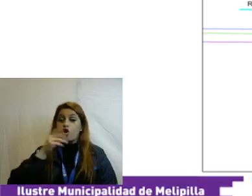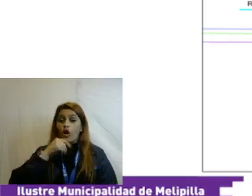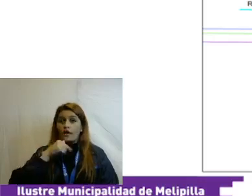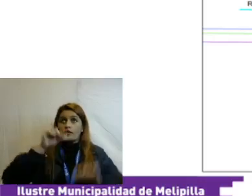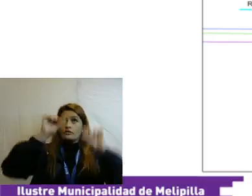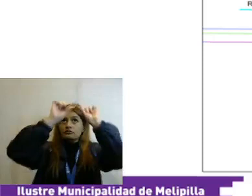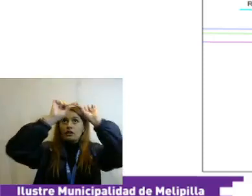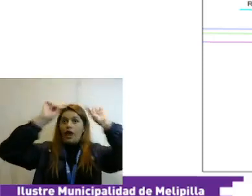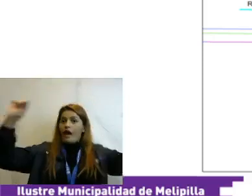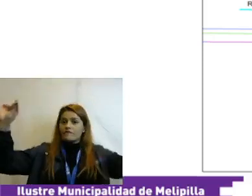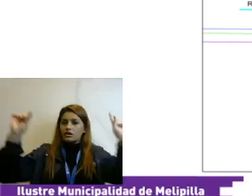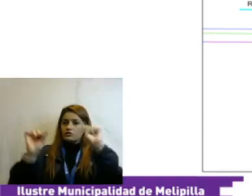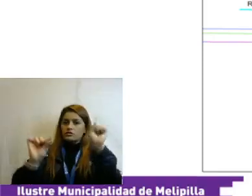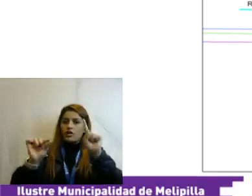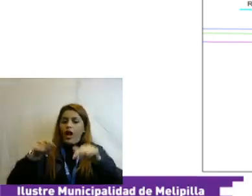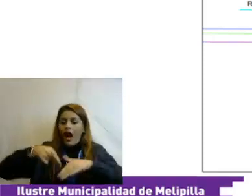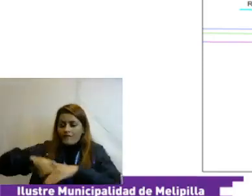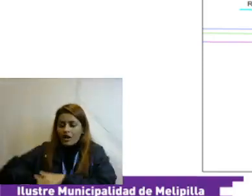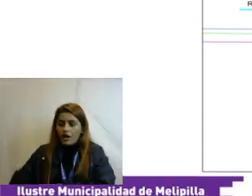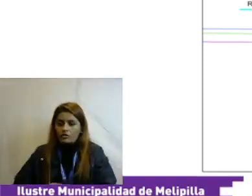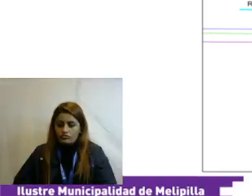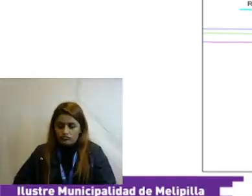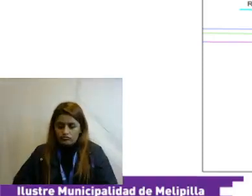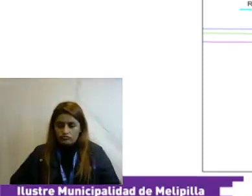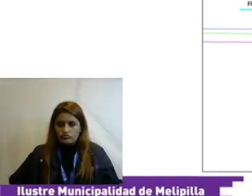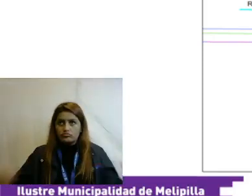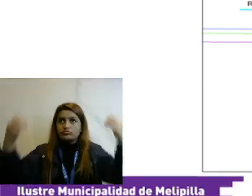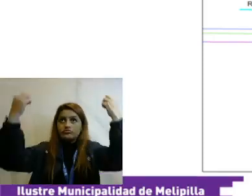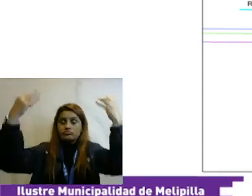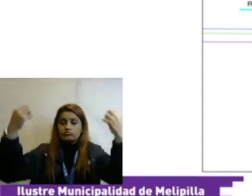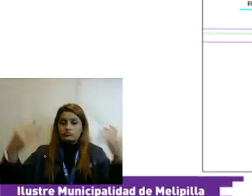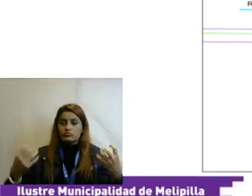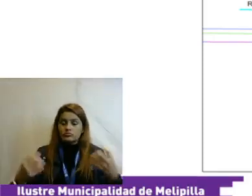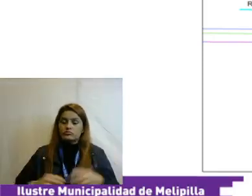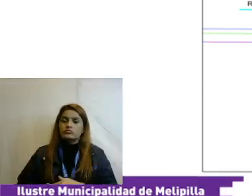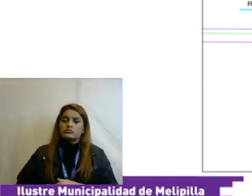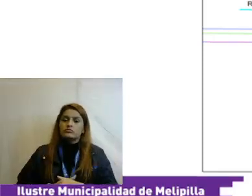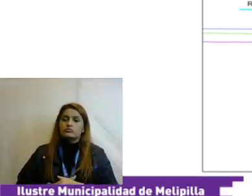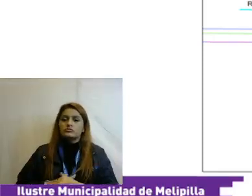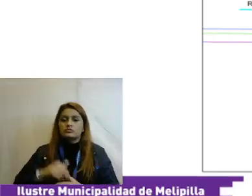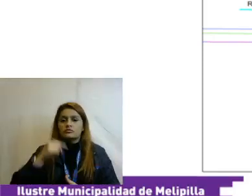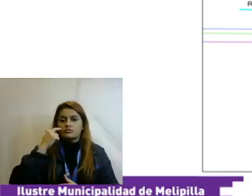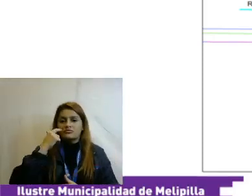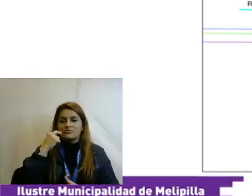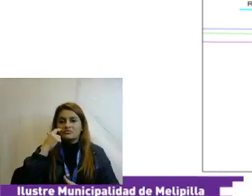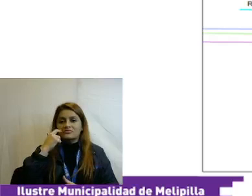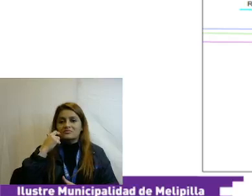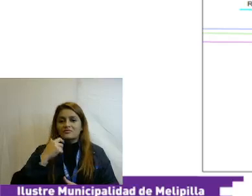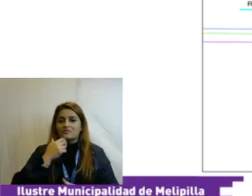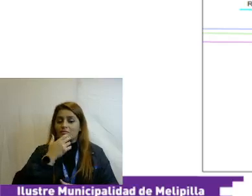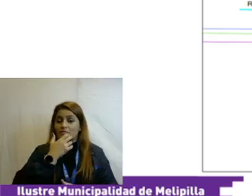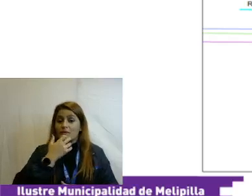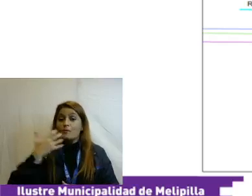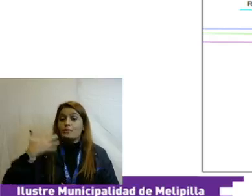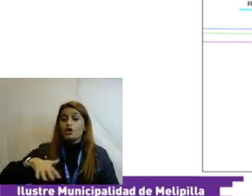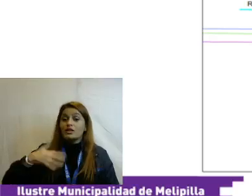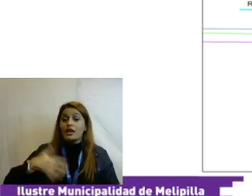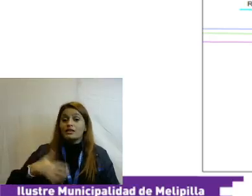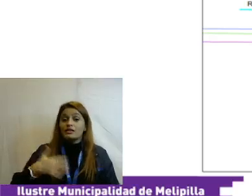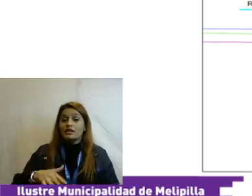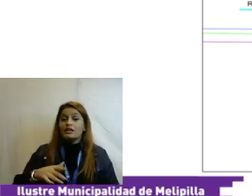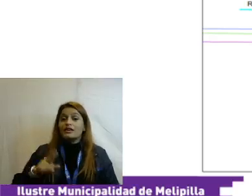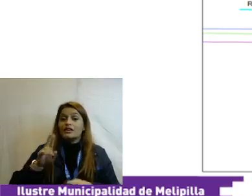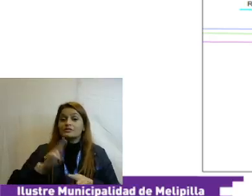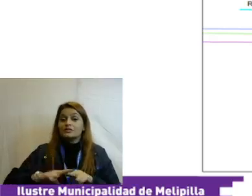ya prácticamente ya no se utiliza, salvo excepciones. Y lo importante aquí que se